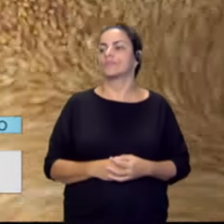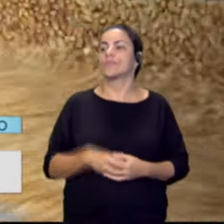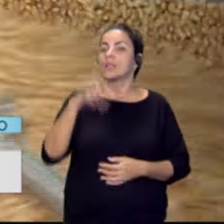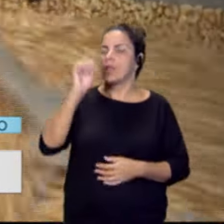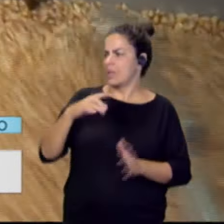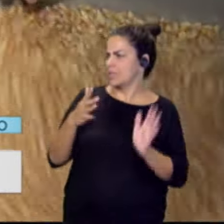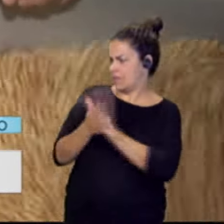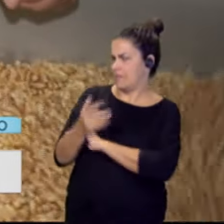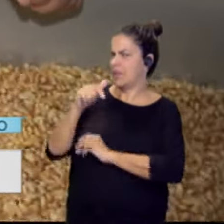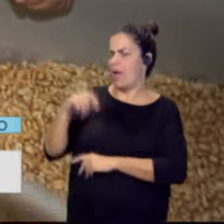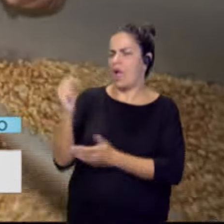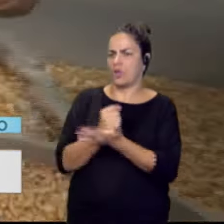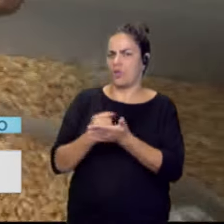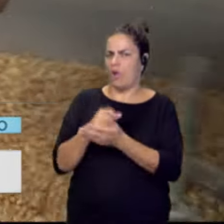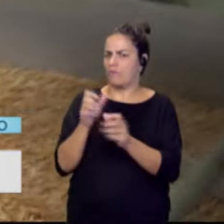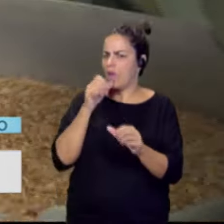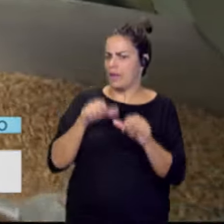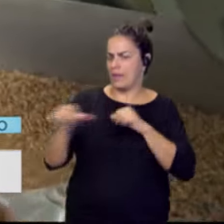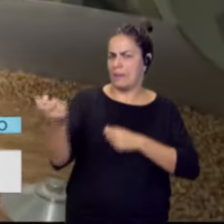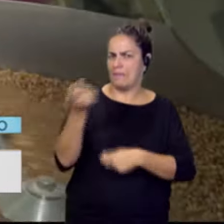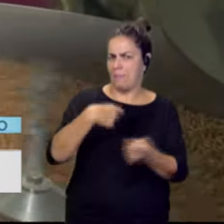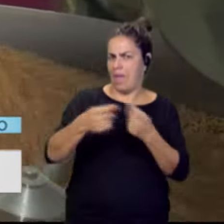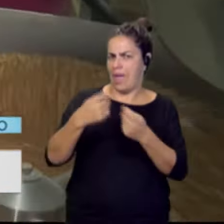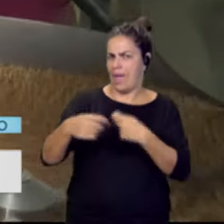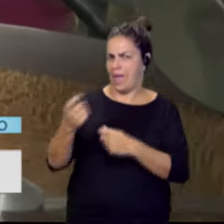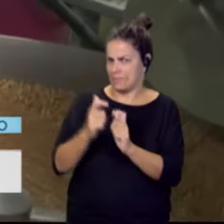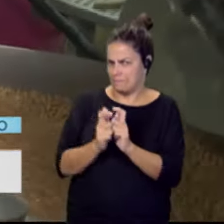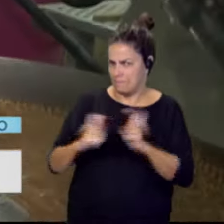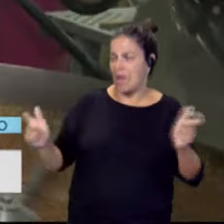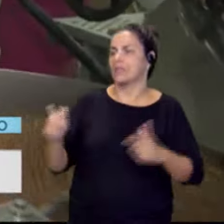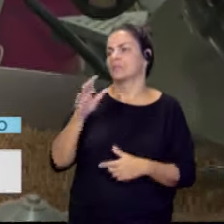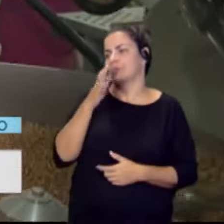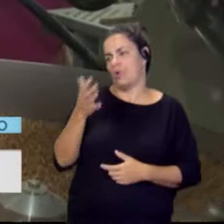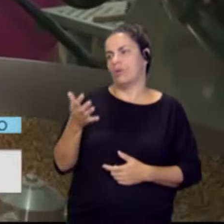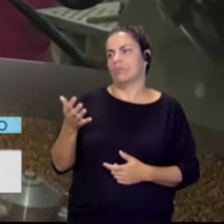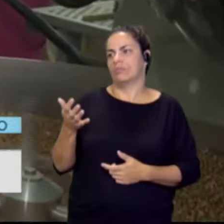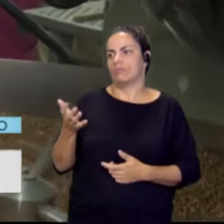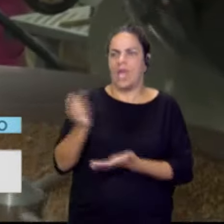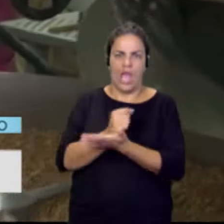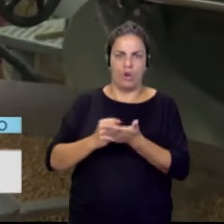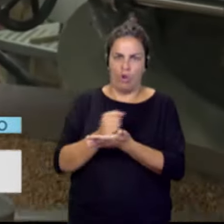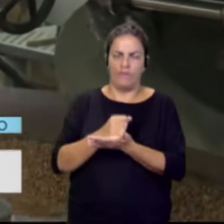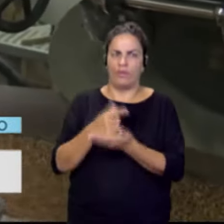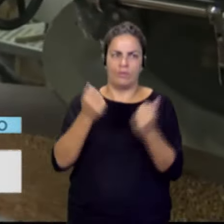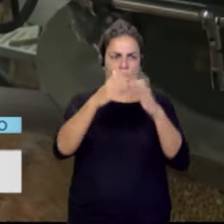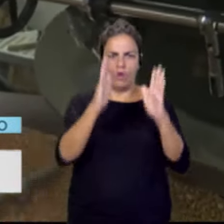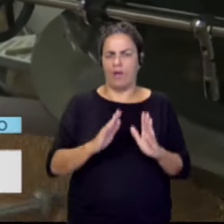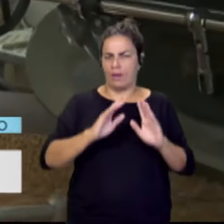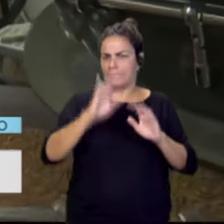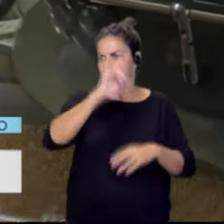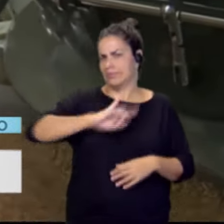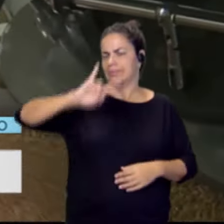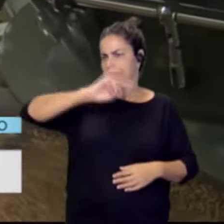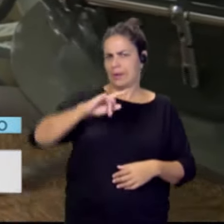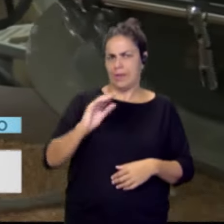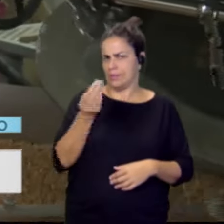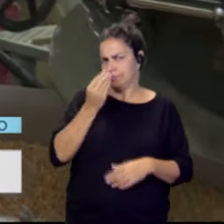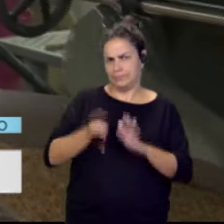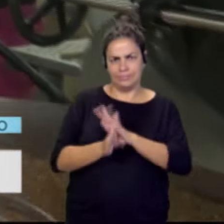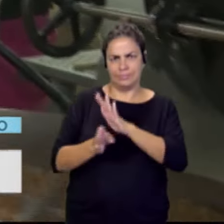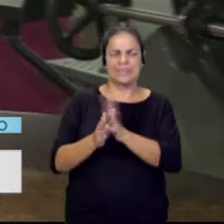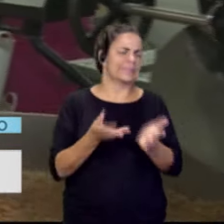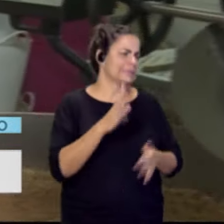venta de este producto, que es, siempre pues es un elemento pues que no se deja de consumir en los hogares de Canarias. Sí, el gofio siempre ha estado presente en